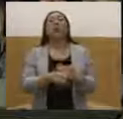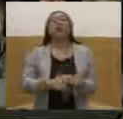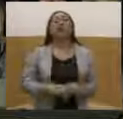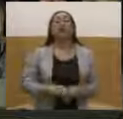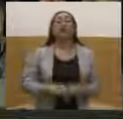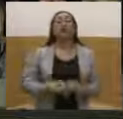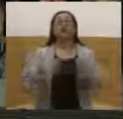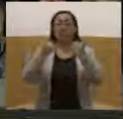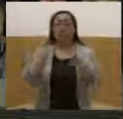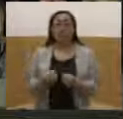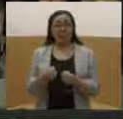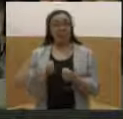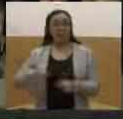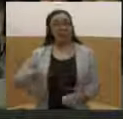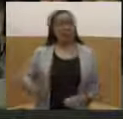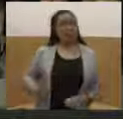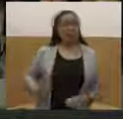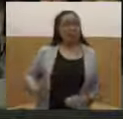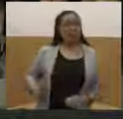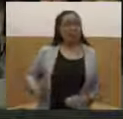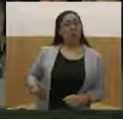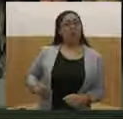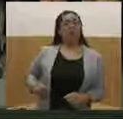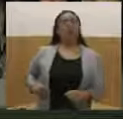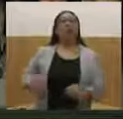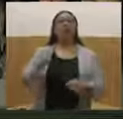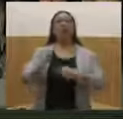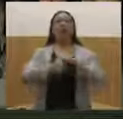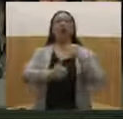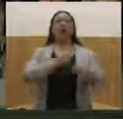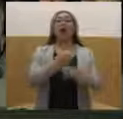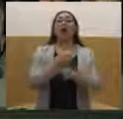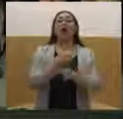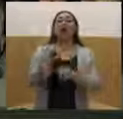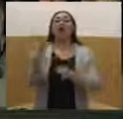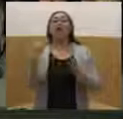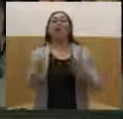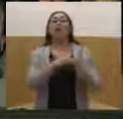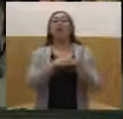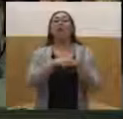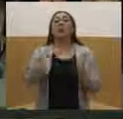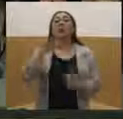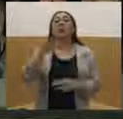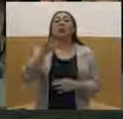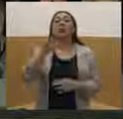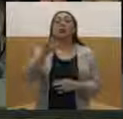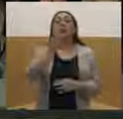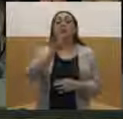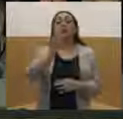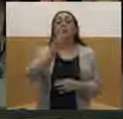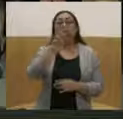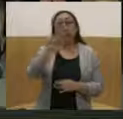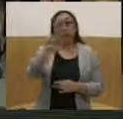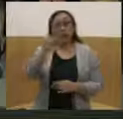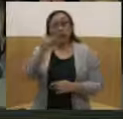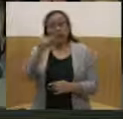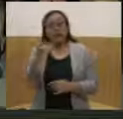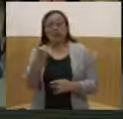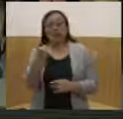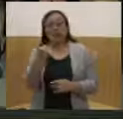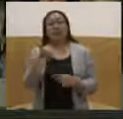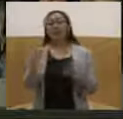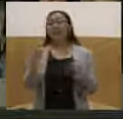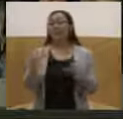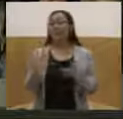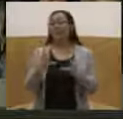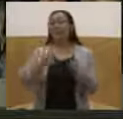Seguridad Pública, cerramos el 2019 con 976 casos de presunto feminicidio, la